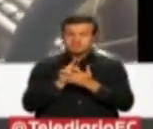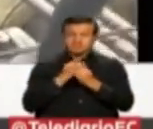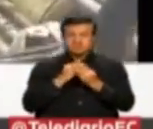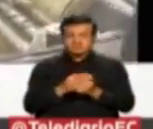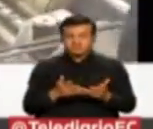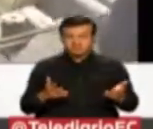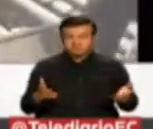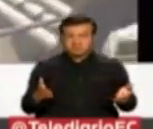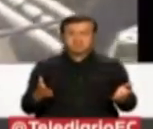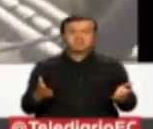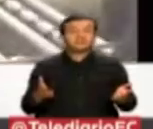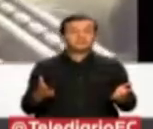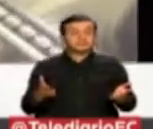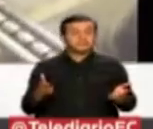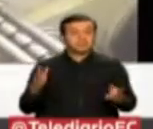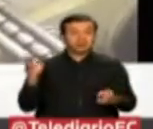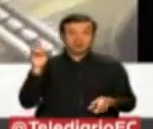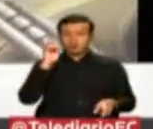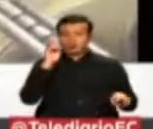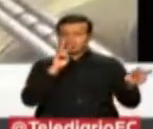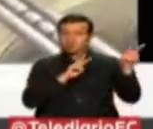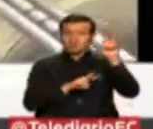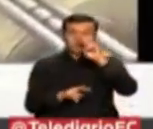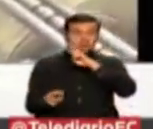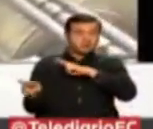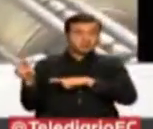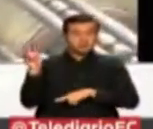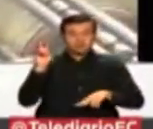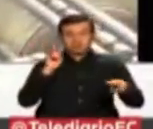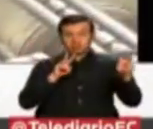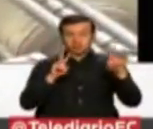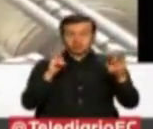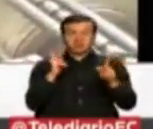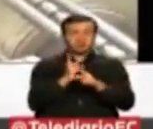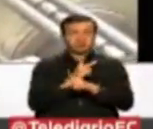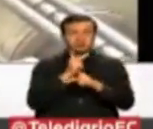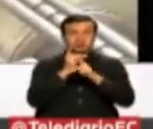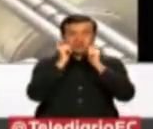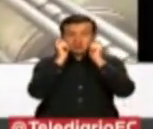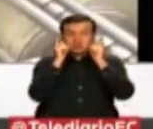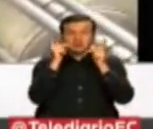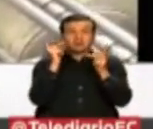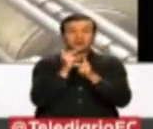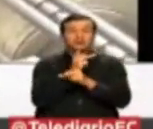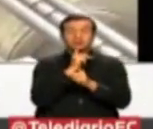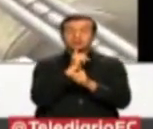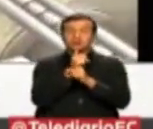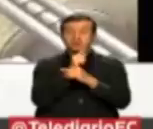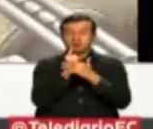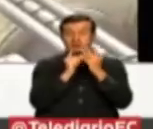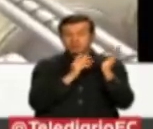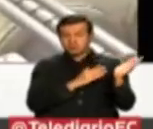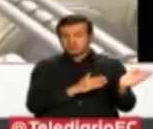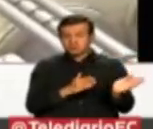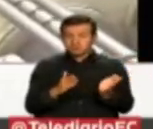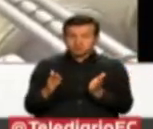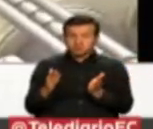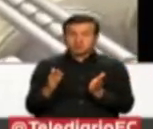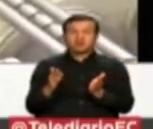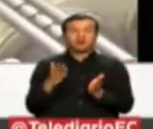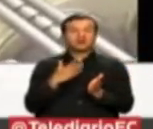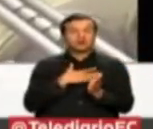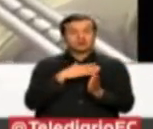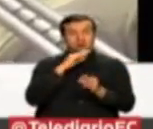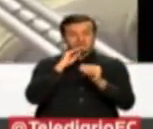tienen y va monitoreando y va efectivamente señalando las alertas del caso cuando efectivamente estas se producen. Entonces, yo diría